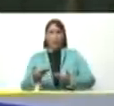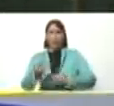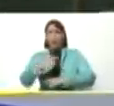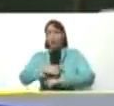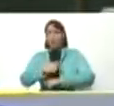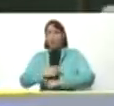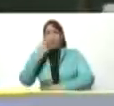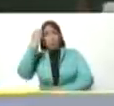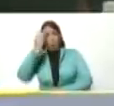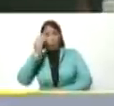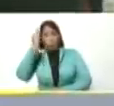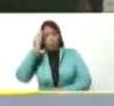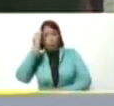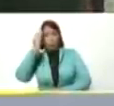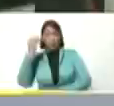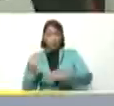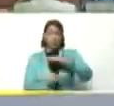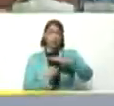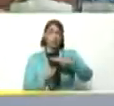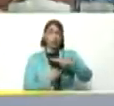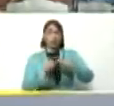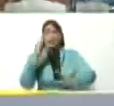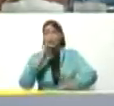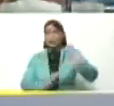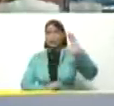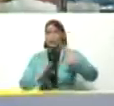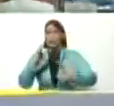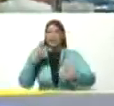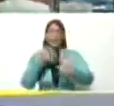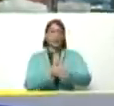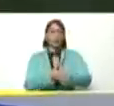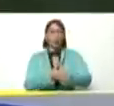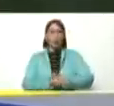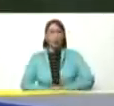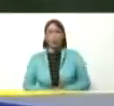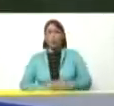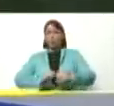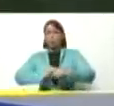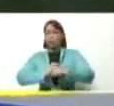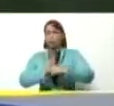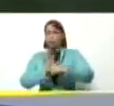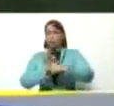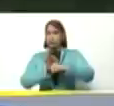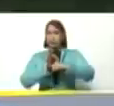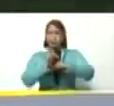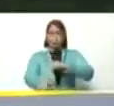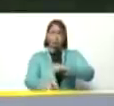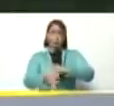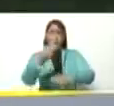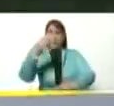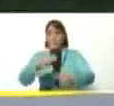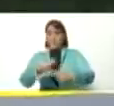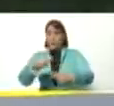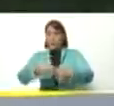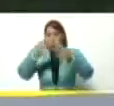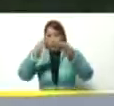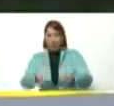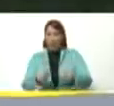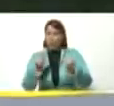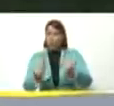de nuestras instituciones científicas sobre la variante Omicron, el peligro real, cómo